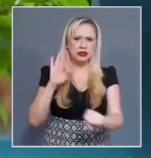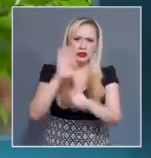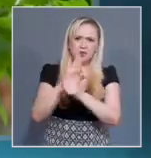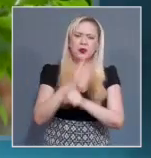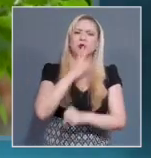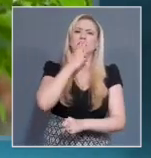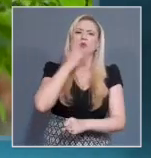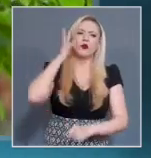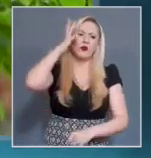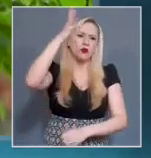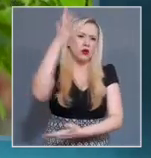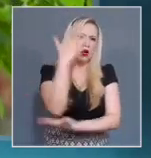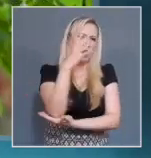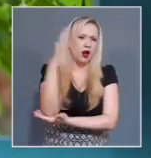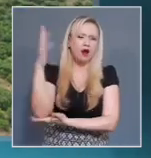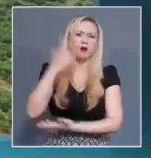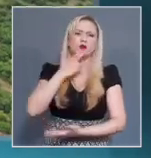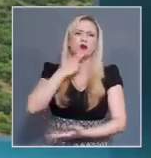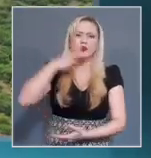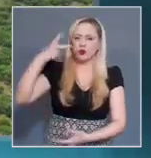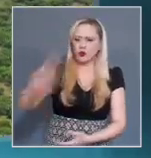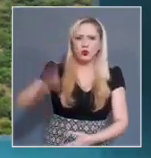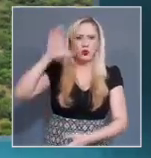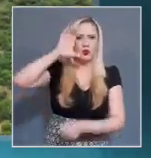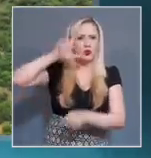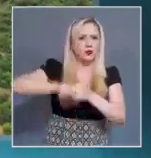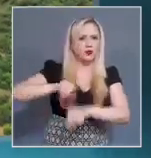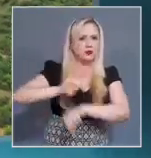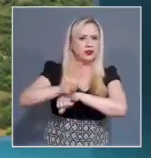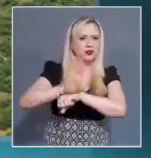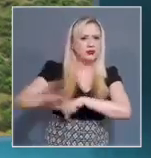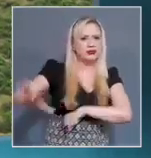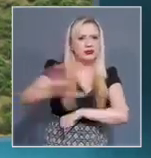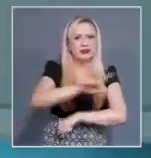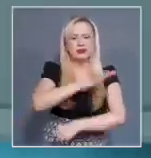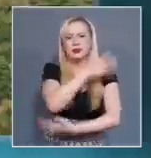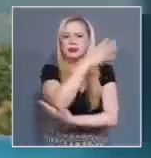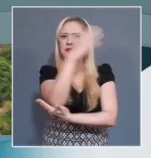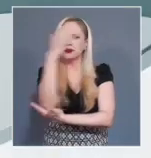cultura. Para el canal del Poder Judicial de la Federación, Héctor García Mejía.